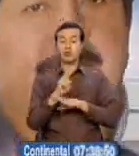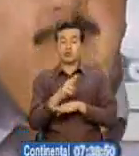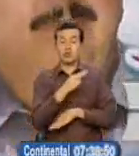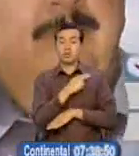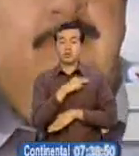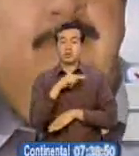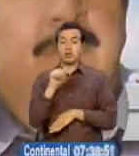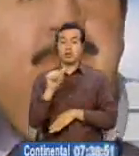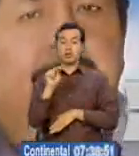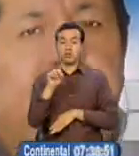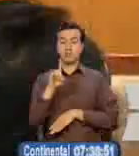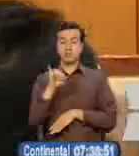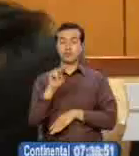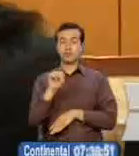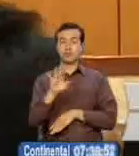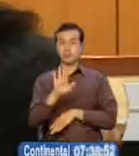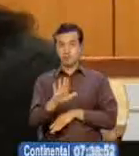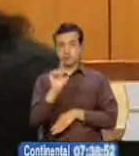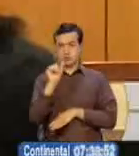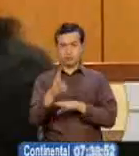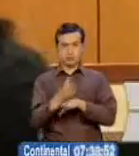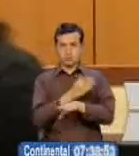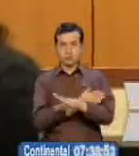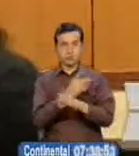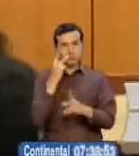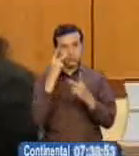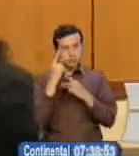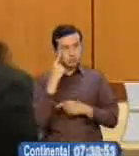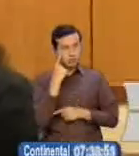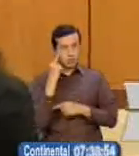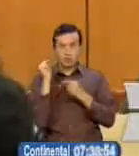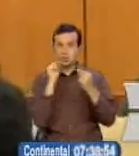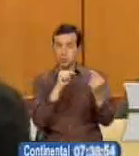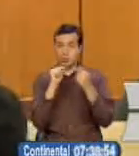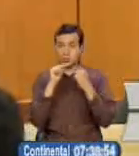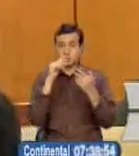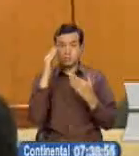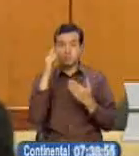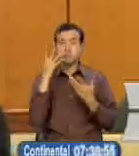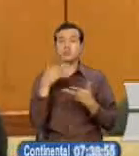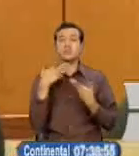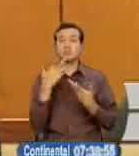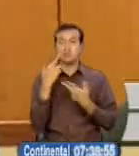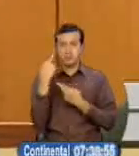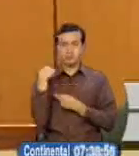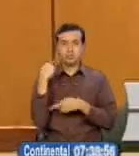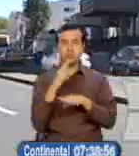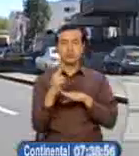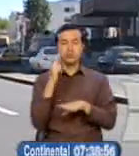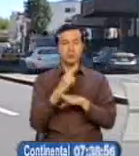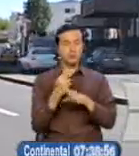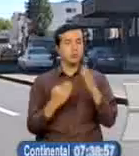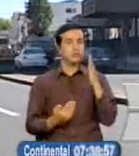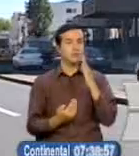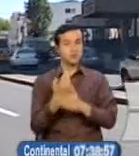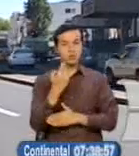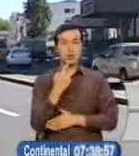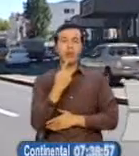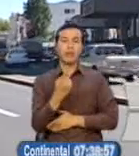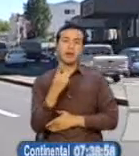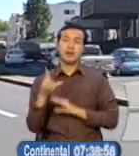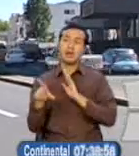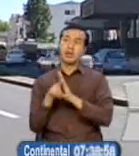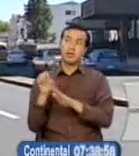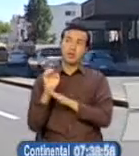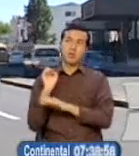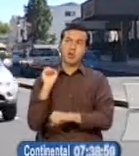Universidad Andina, Enrique Ayala Mora. Hace pocos meses protagonizó una disputa política por el nombramiento de su sucesor. Pretendió desconocer